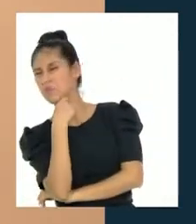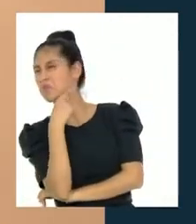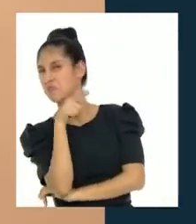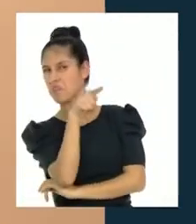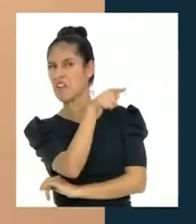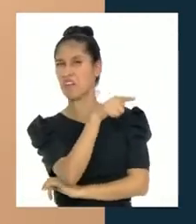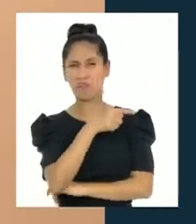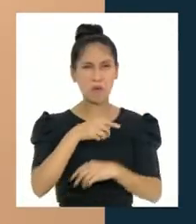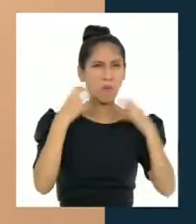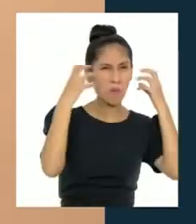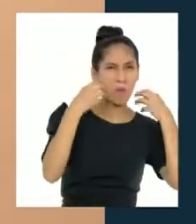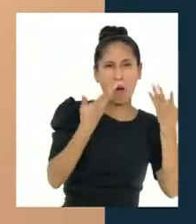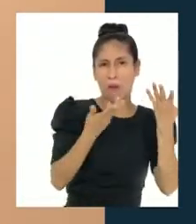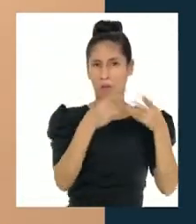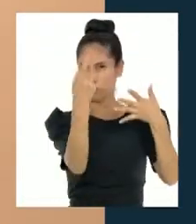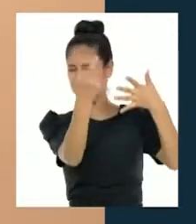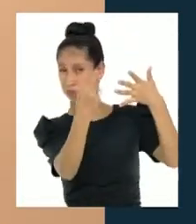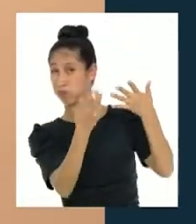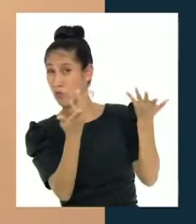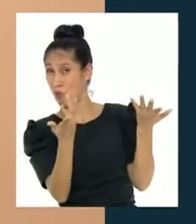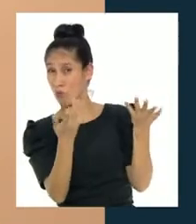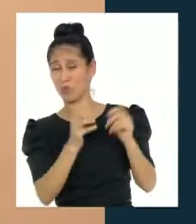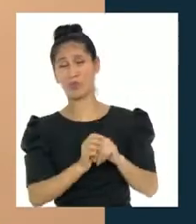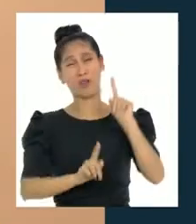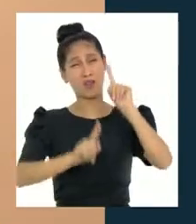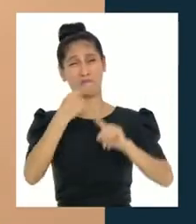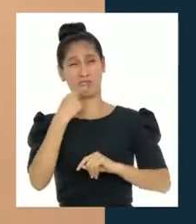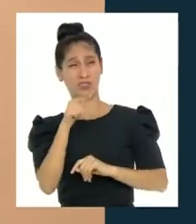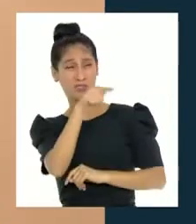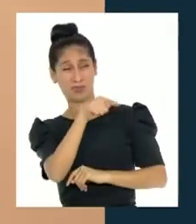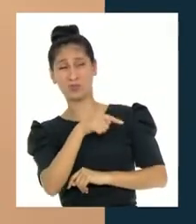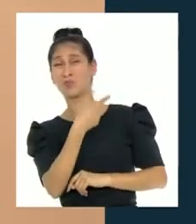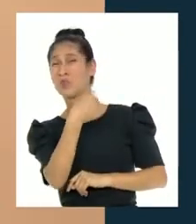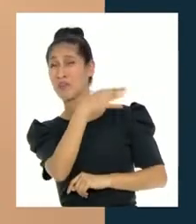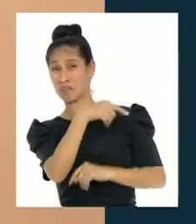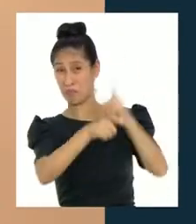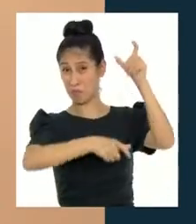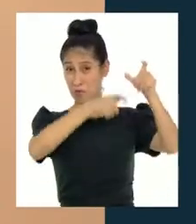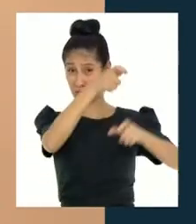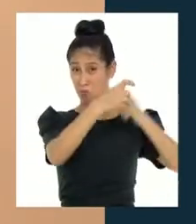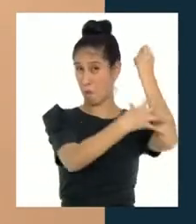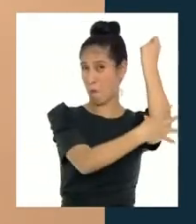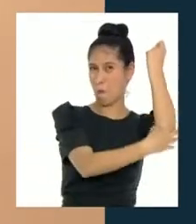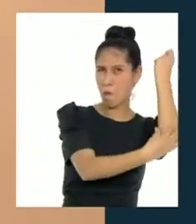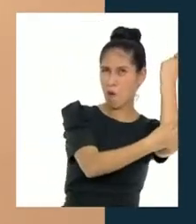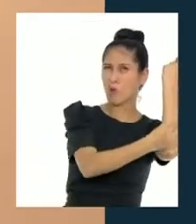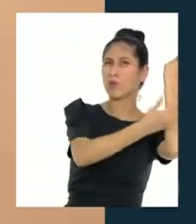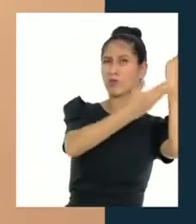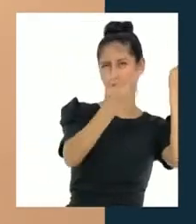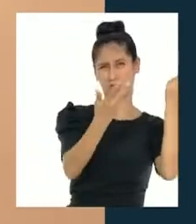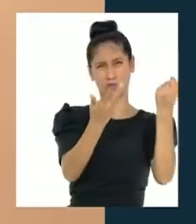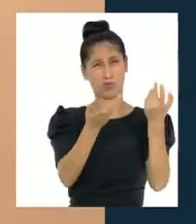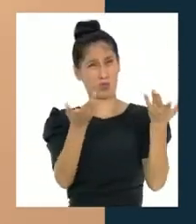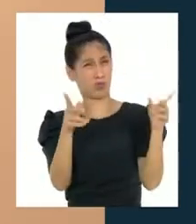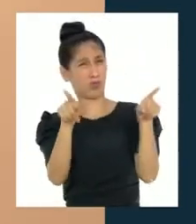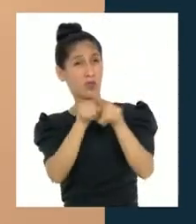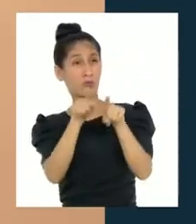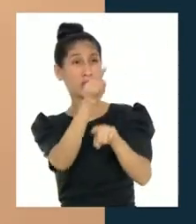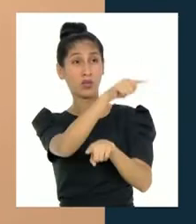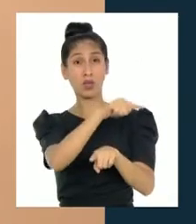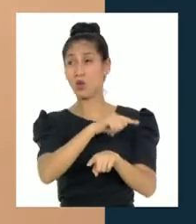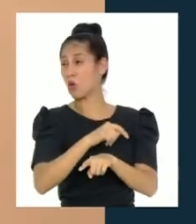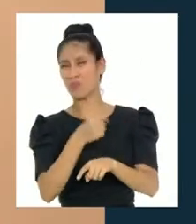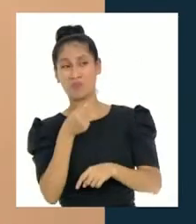puede repercutir en la situación de pobreza que tienen estos pueblos, que puede afectar también la autoestima